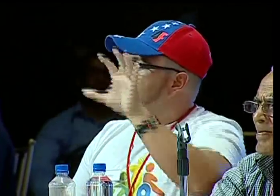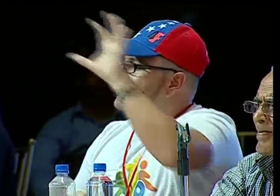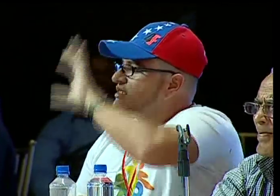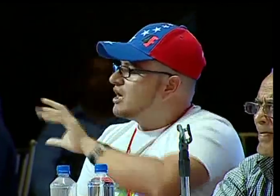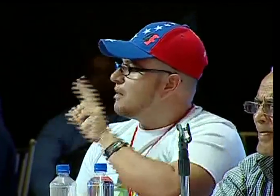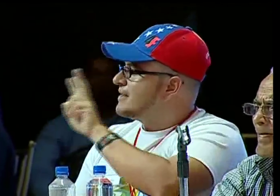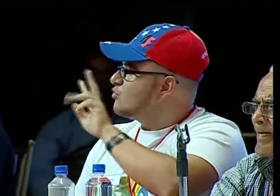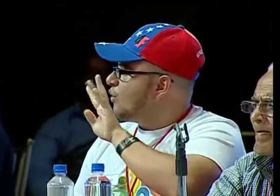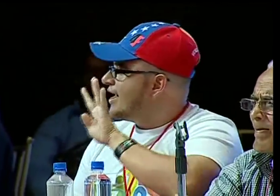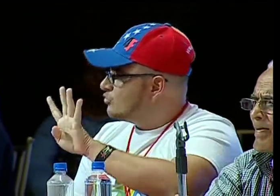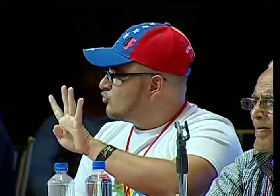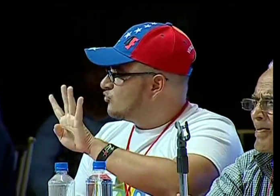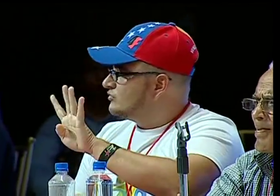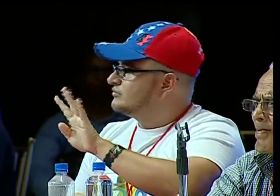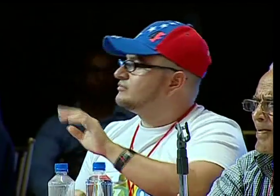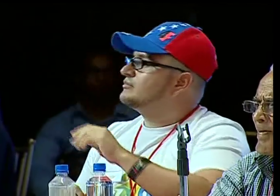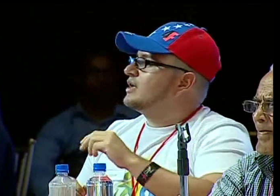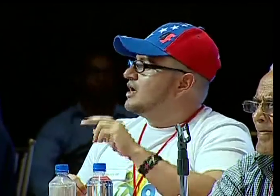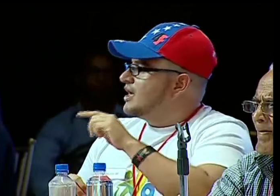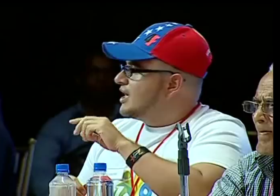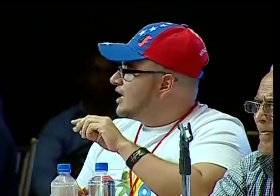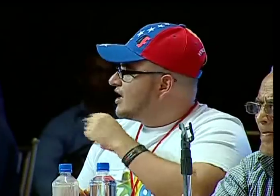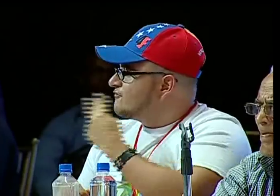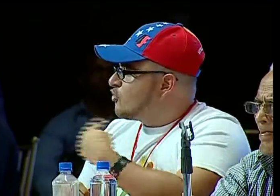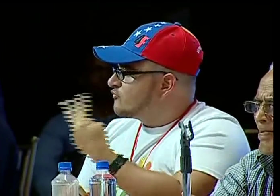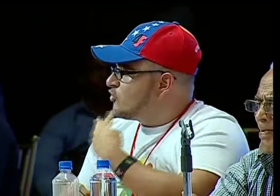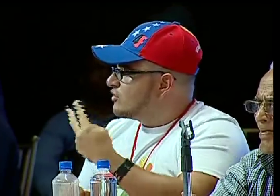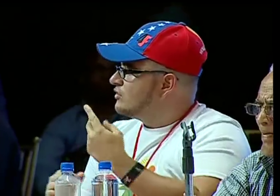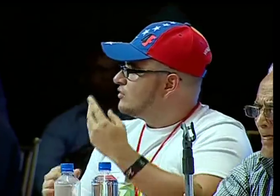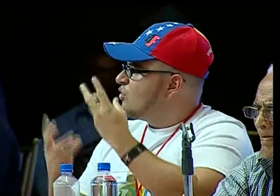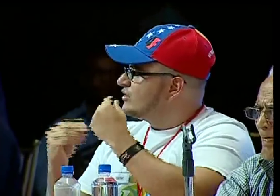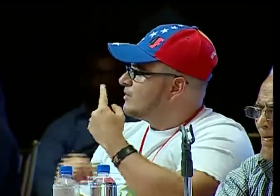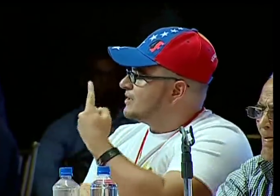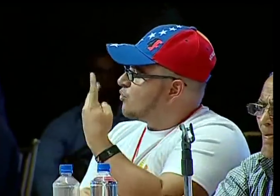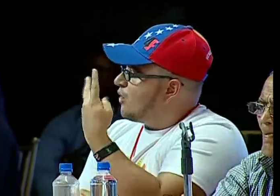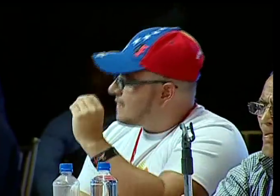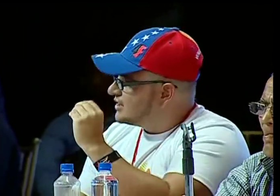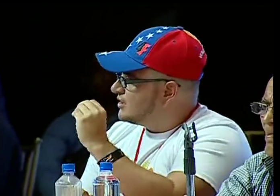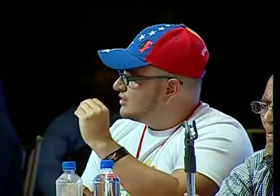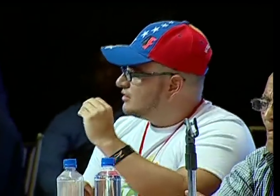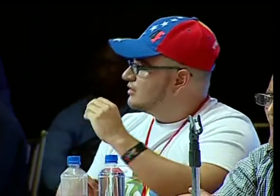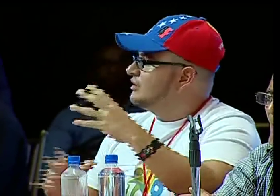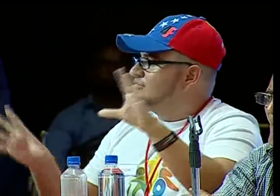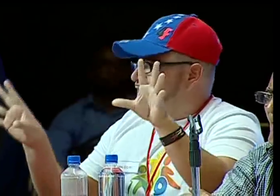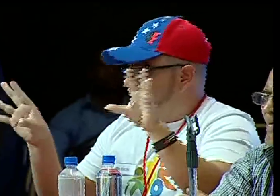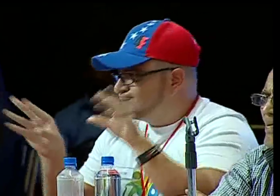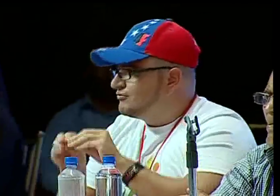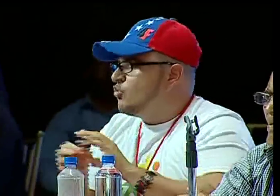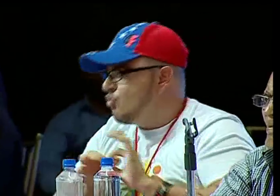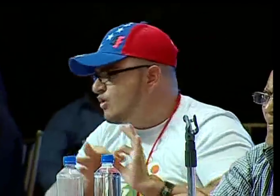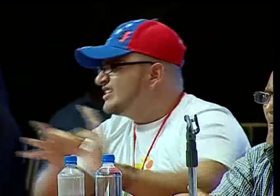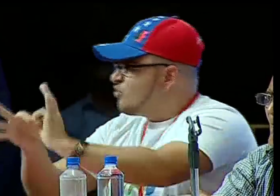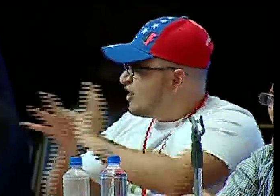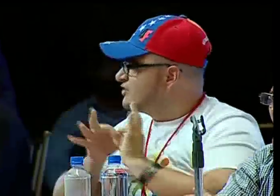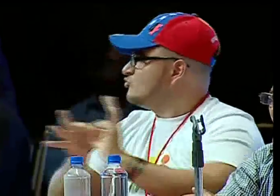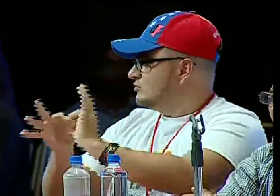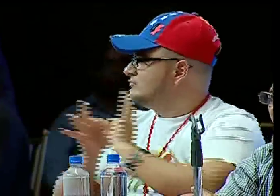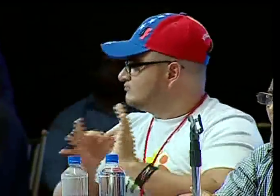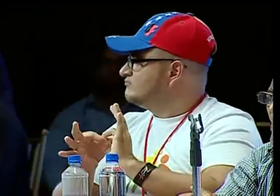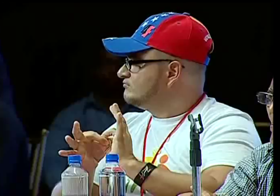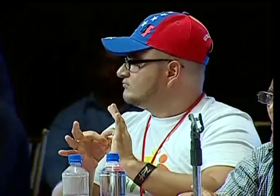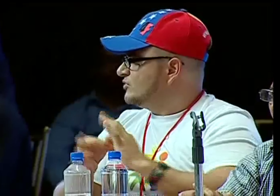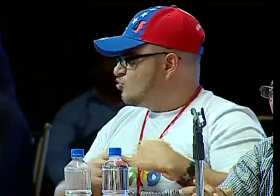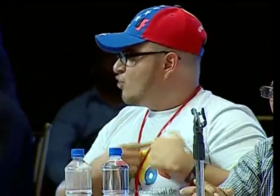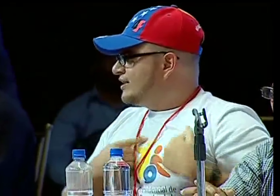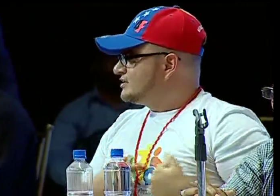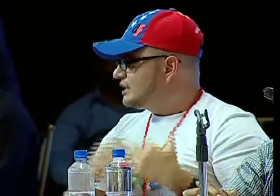unidos. También hicimos un trabajo en los 24 estados para elegir los voceros. Hay 120 voceros que vamos